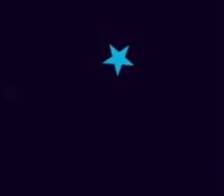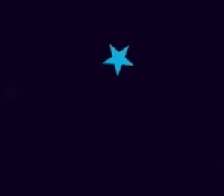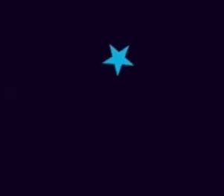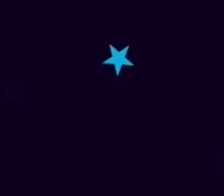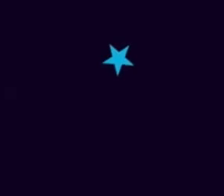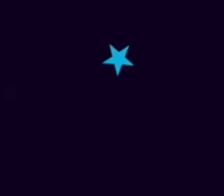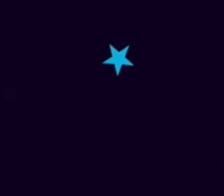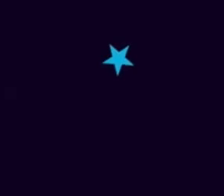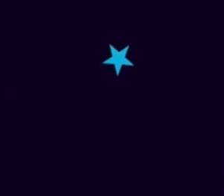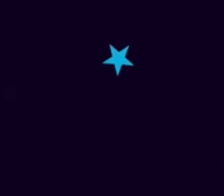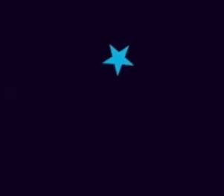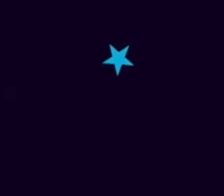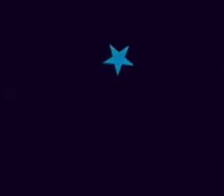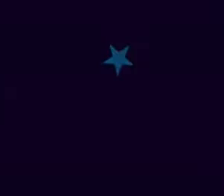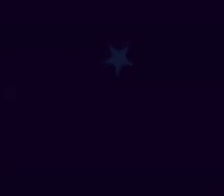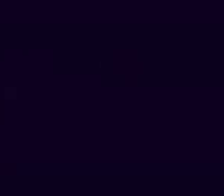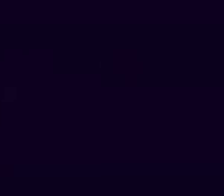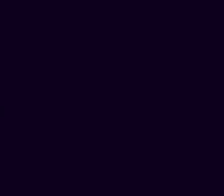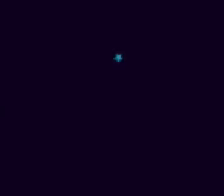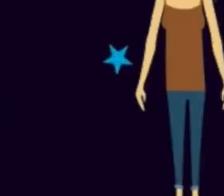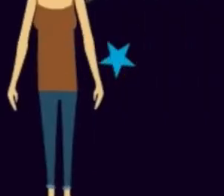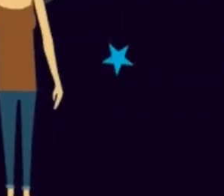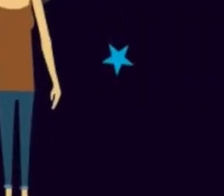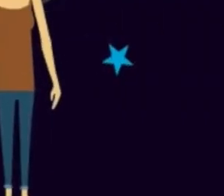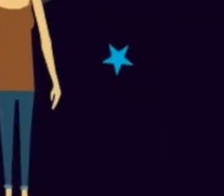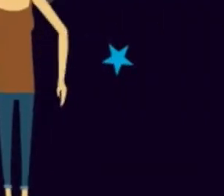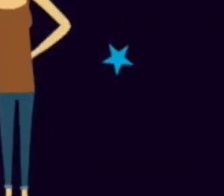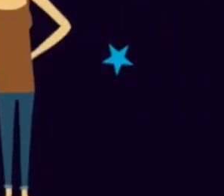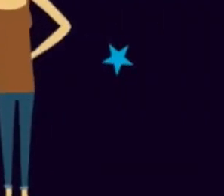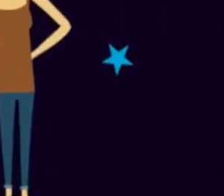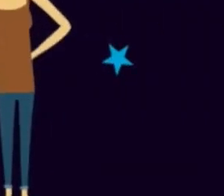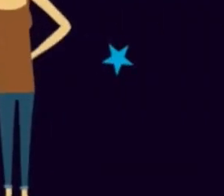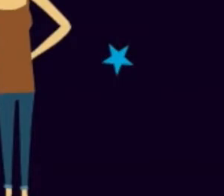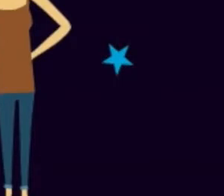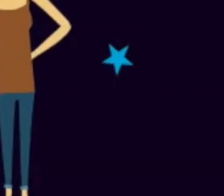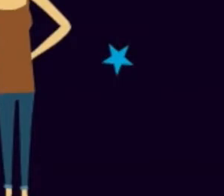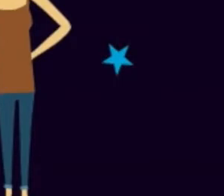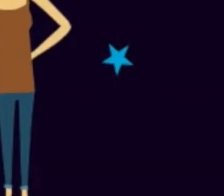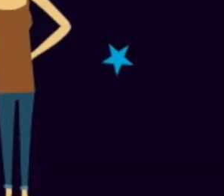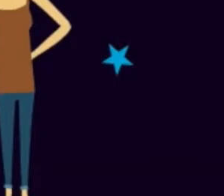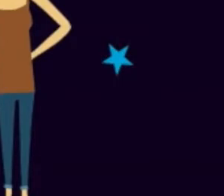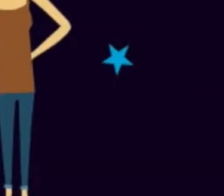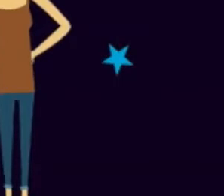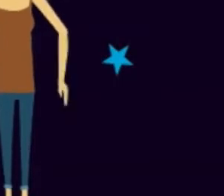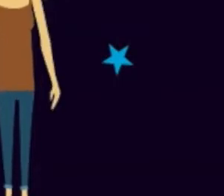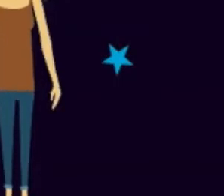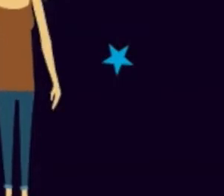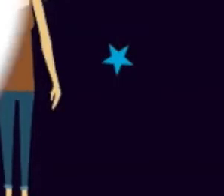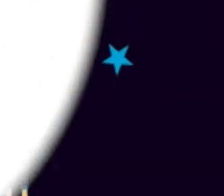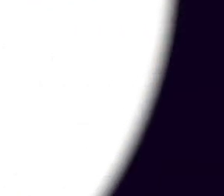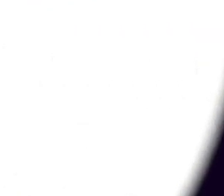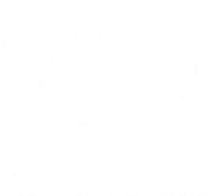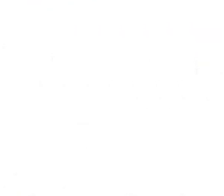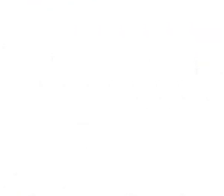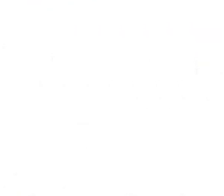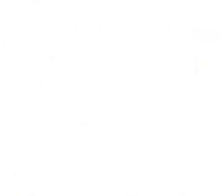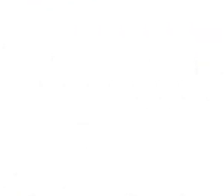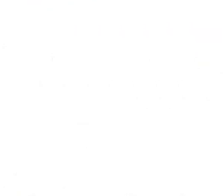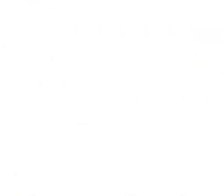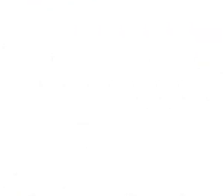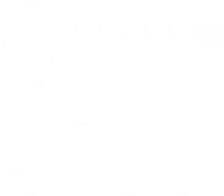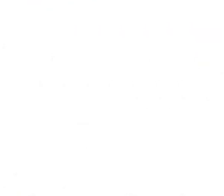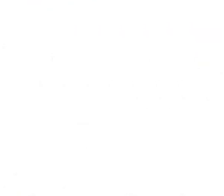mano, juntos lo logramos. En Barranca Bermeja, sí es posible una ciudad ordenada y aseada. Una campaña